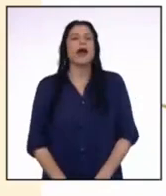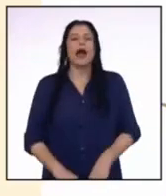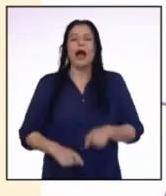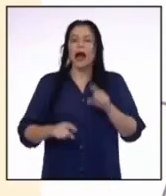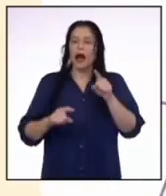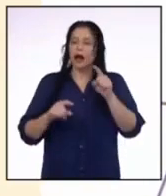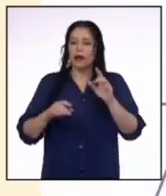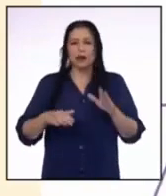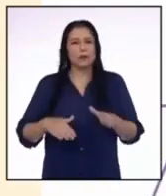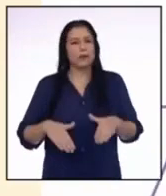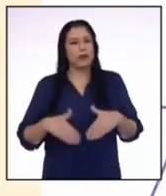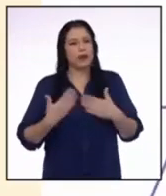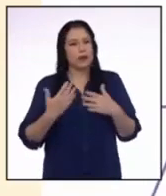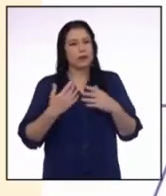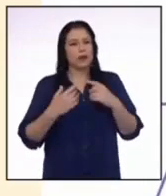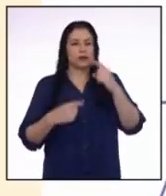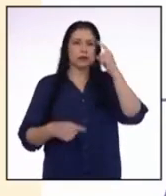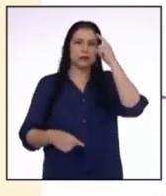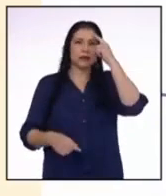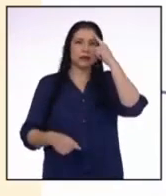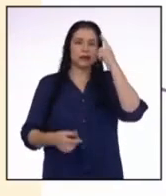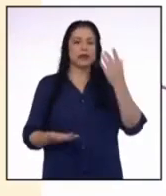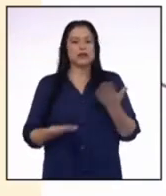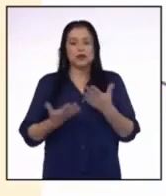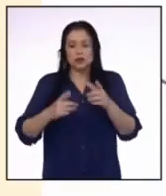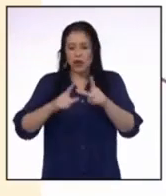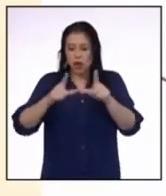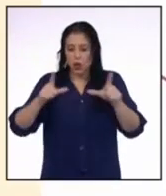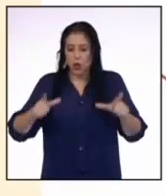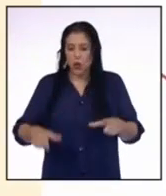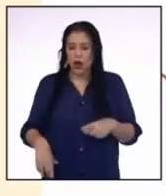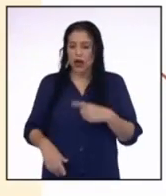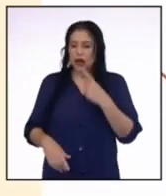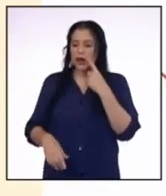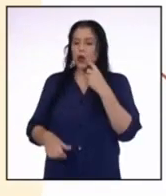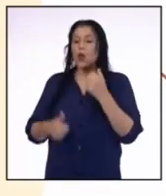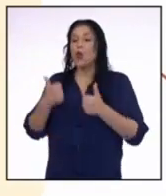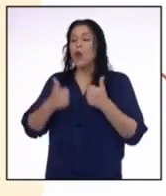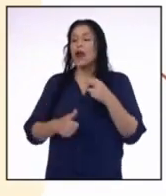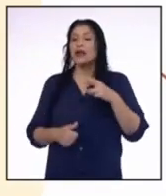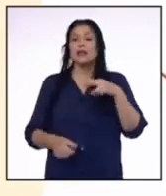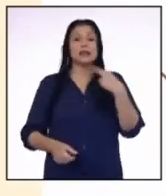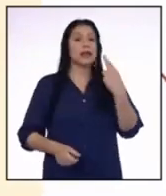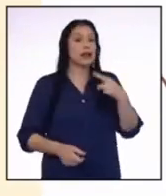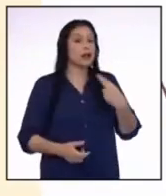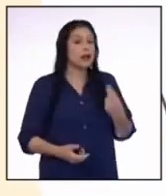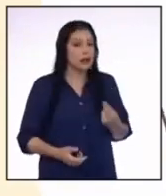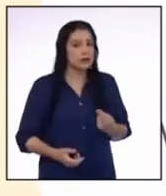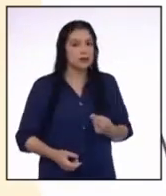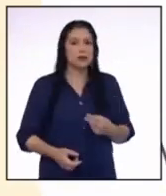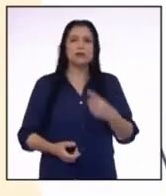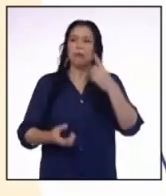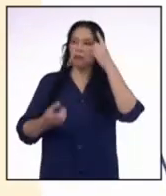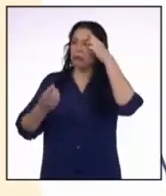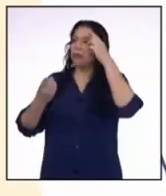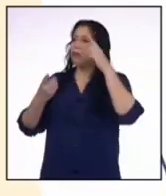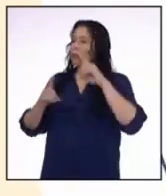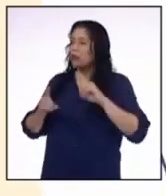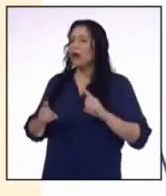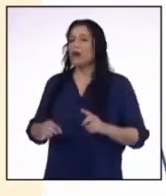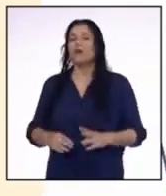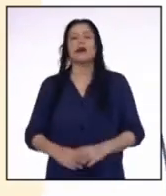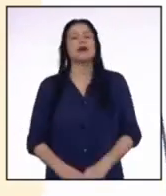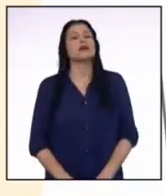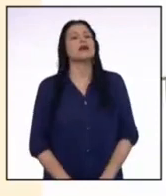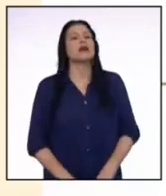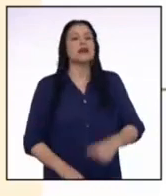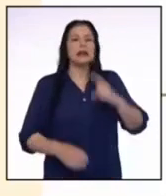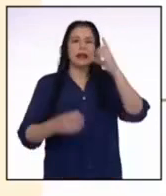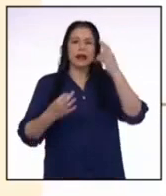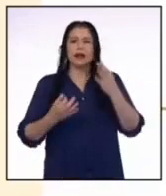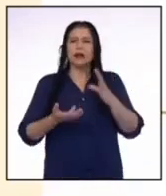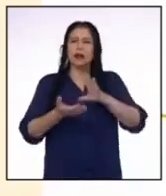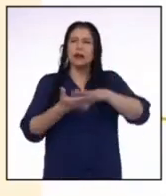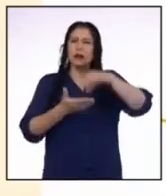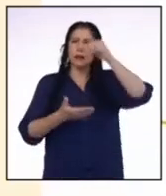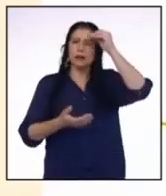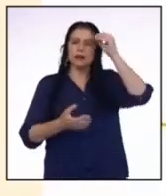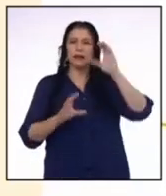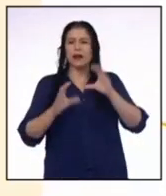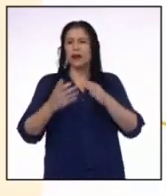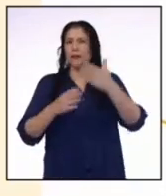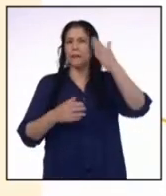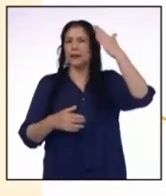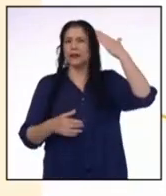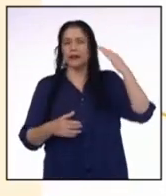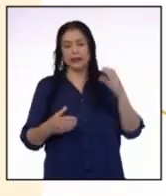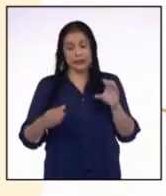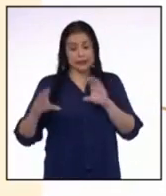aquí podríamos considerar ubicación y reconocimiento del riesgo. Estoy de acuerdo con Junior. Creo que lo que aprendimos en los